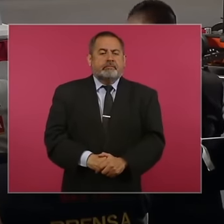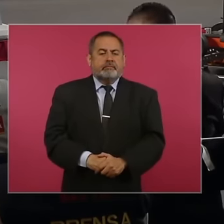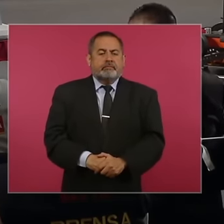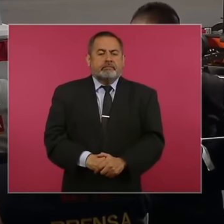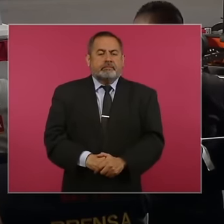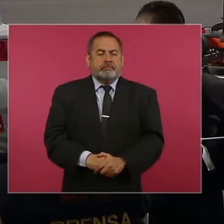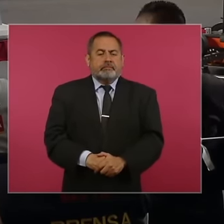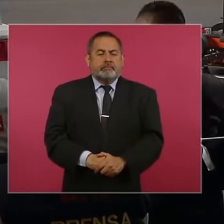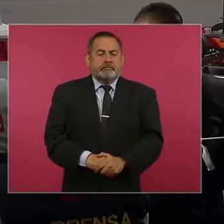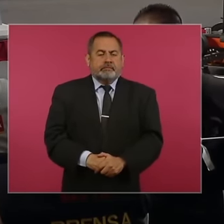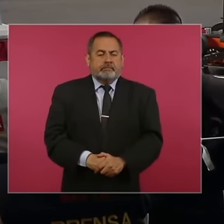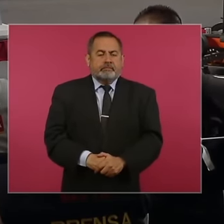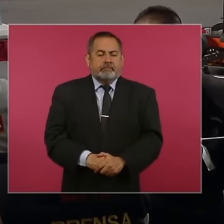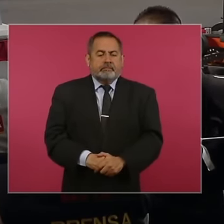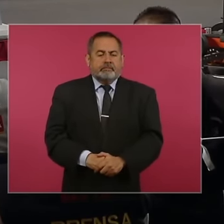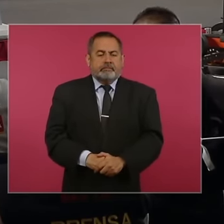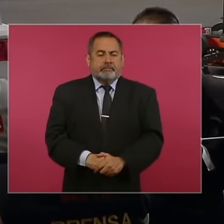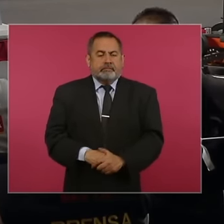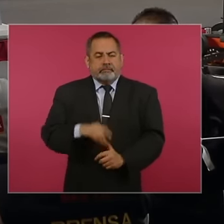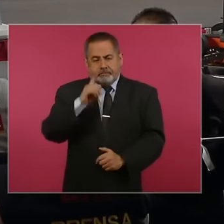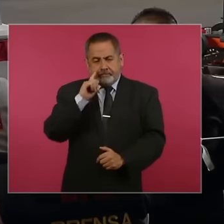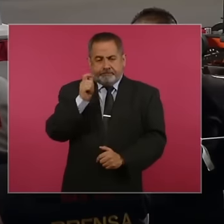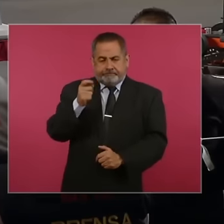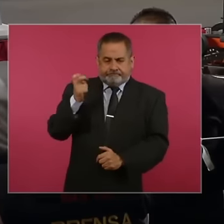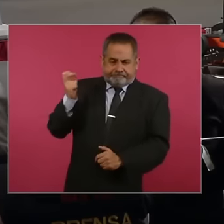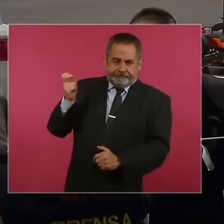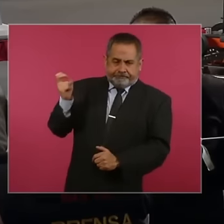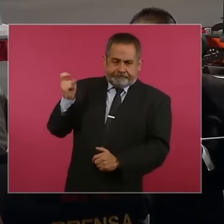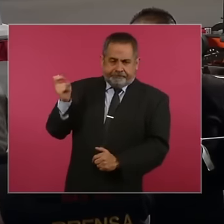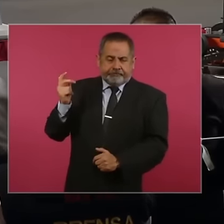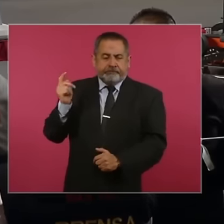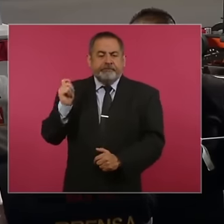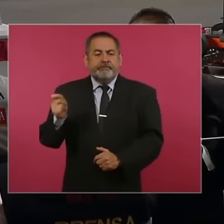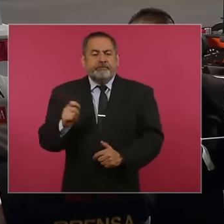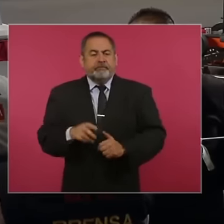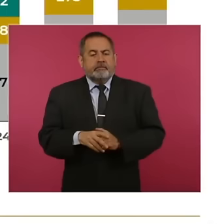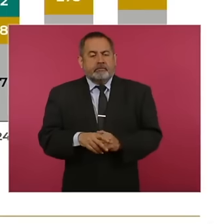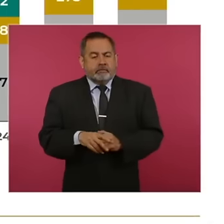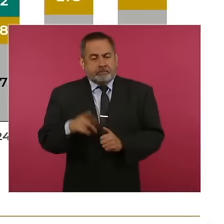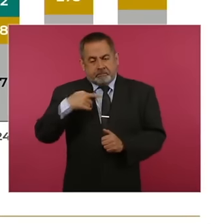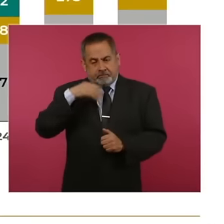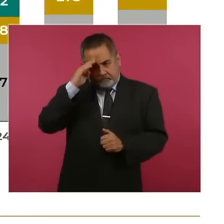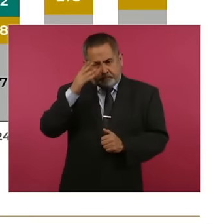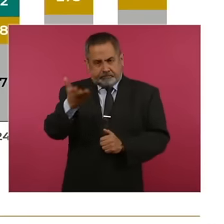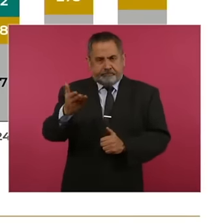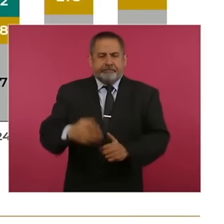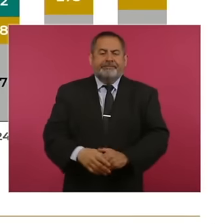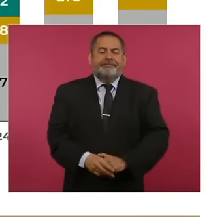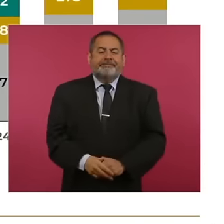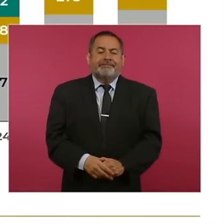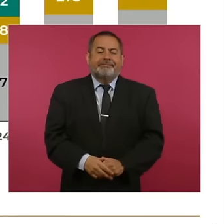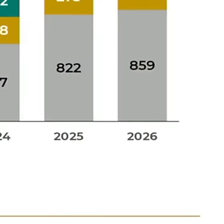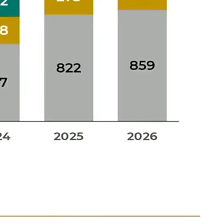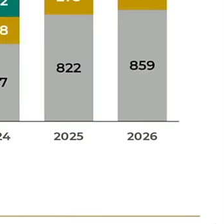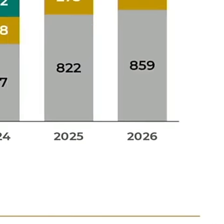real? A ver, esto es lo que se tiene pensado